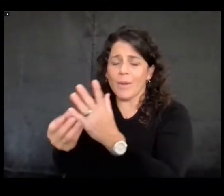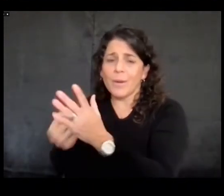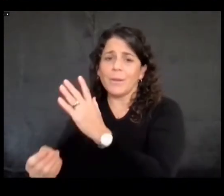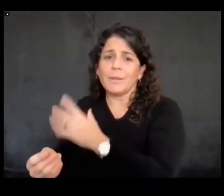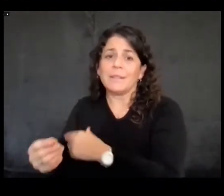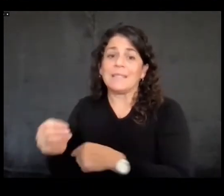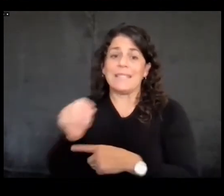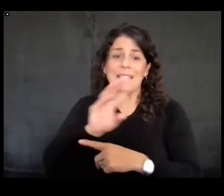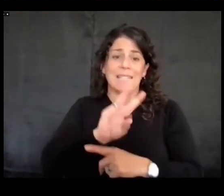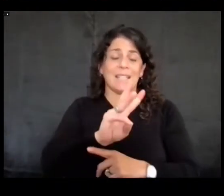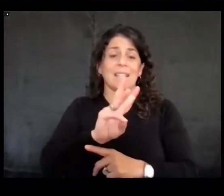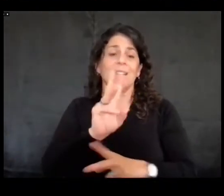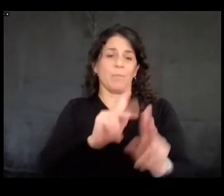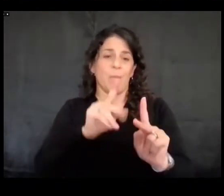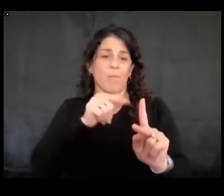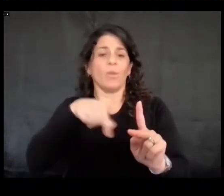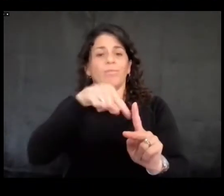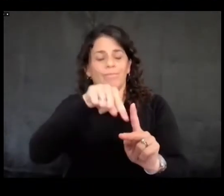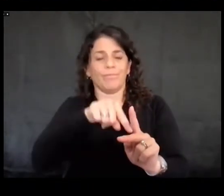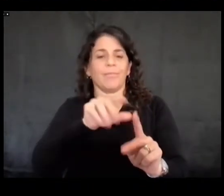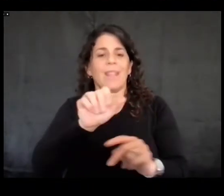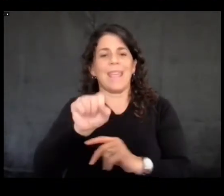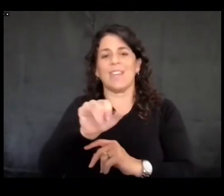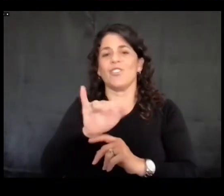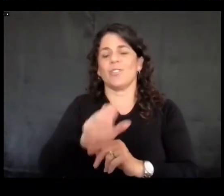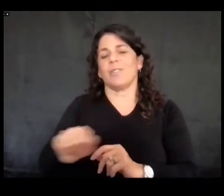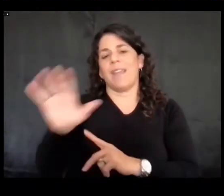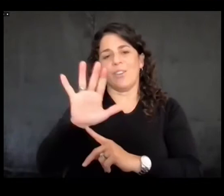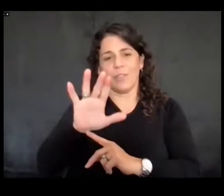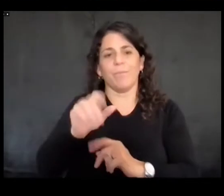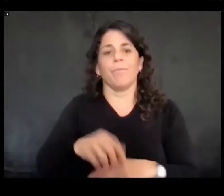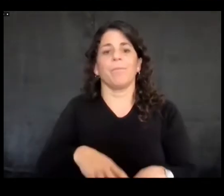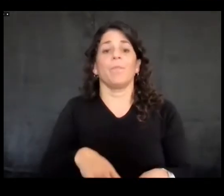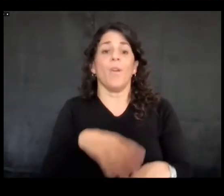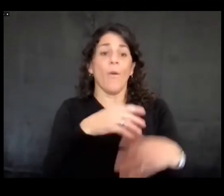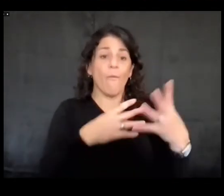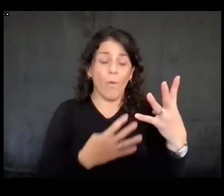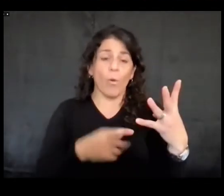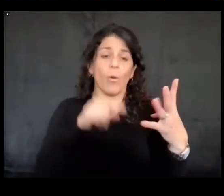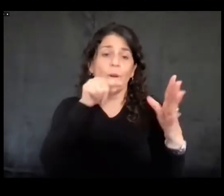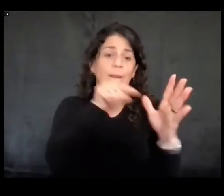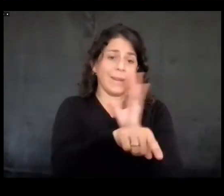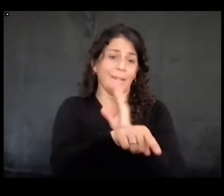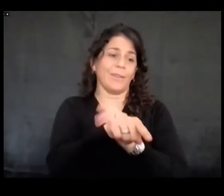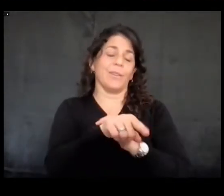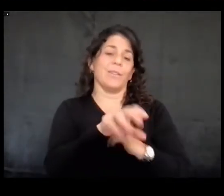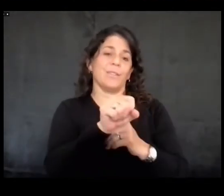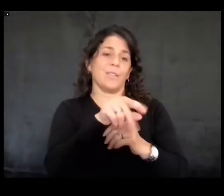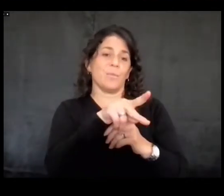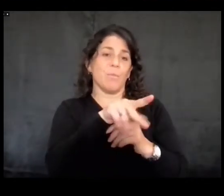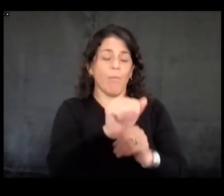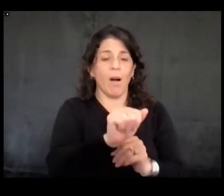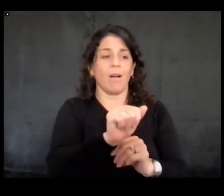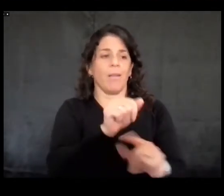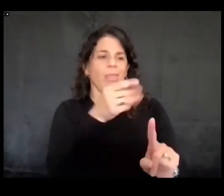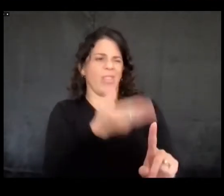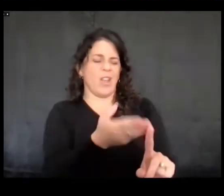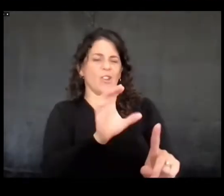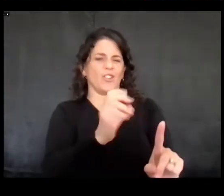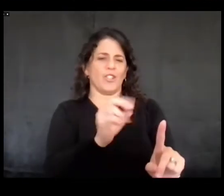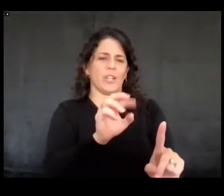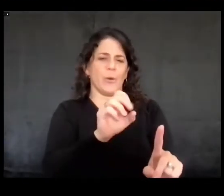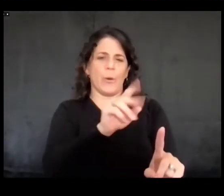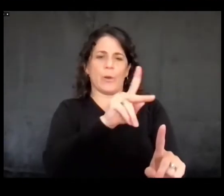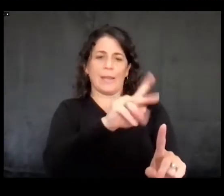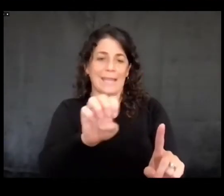vidas seis eran mujeres asiáticas cuatro fueron matados en el spa entero picante